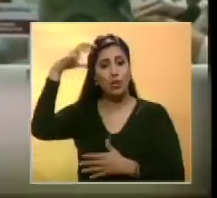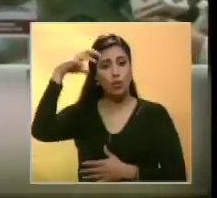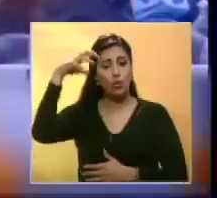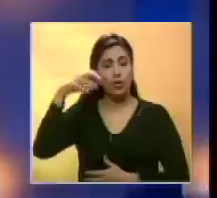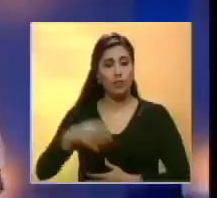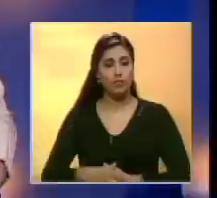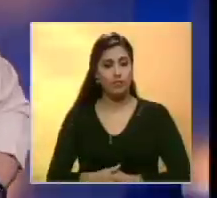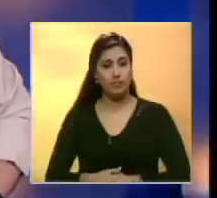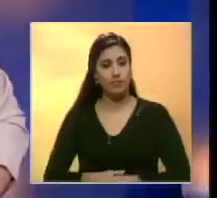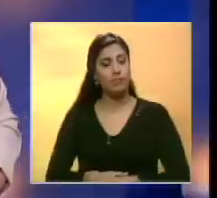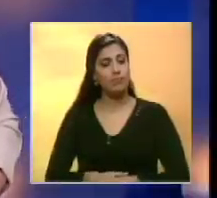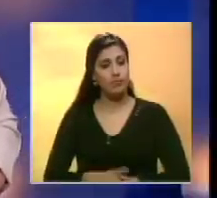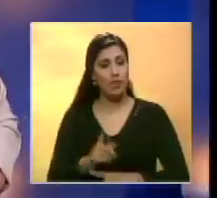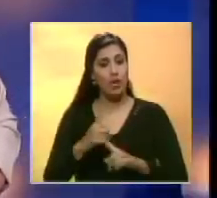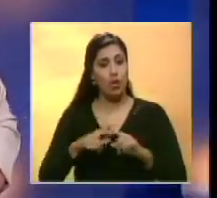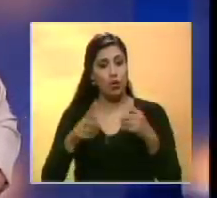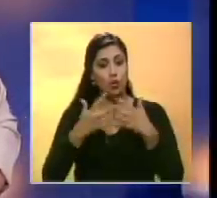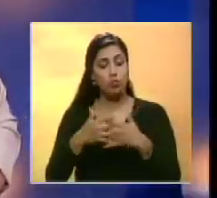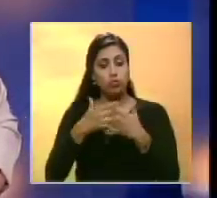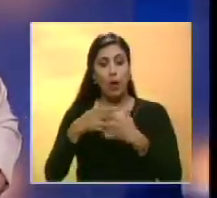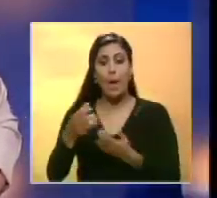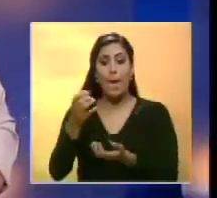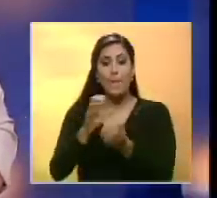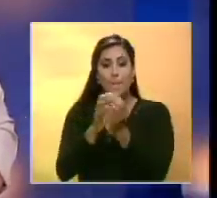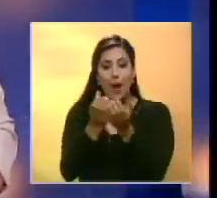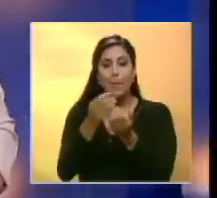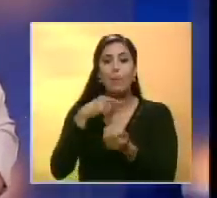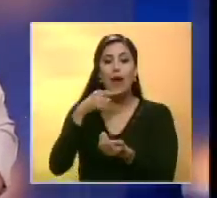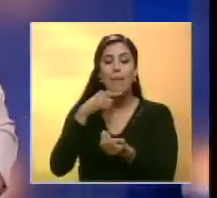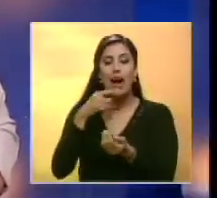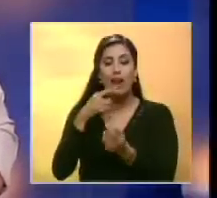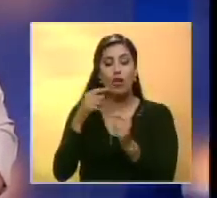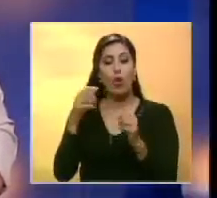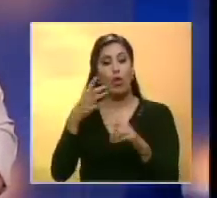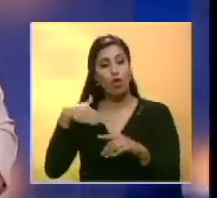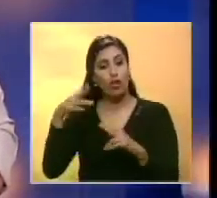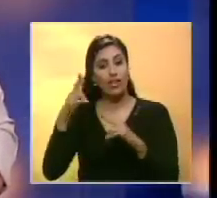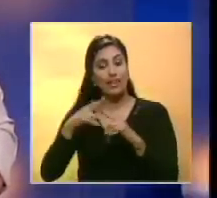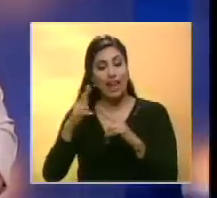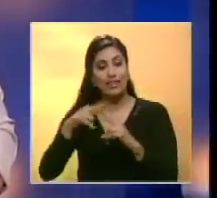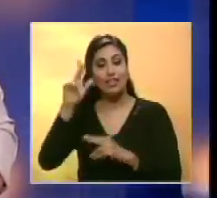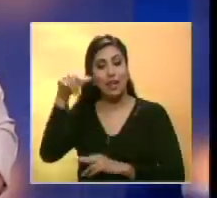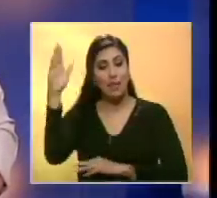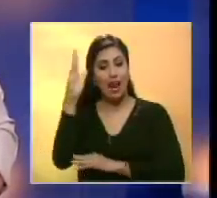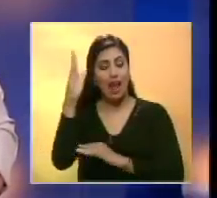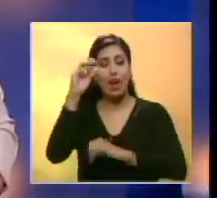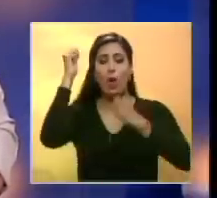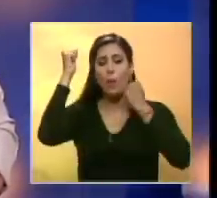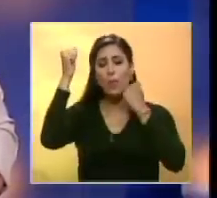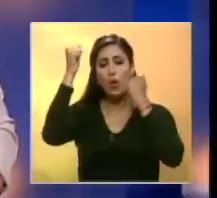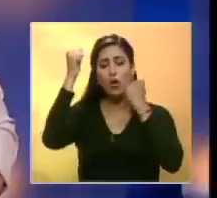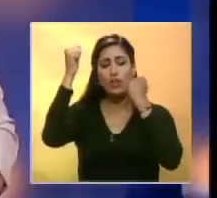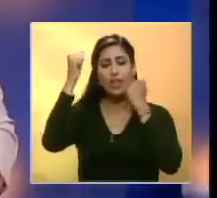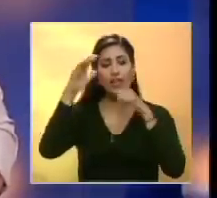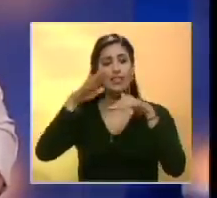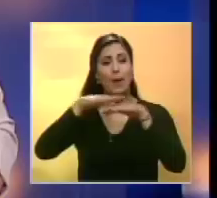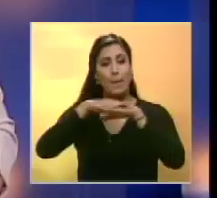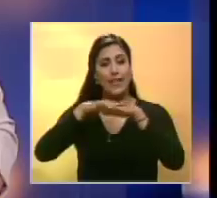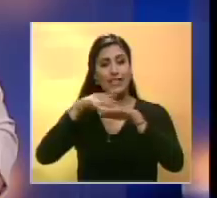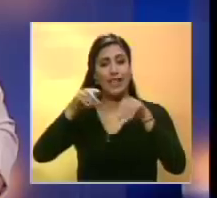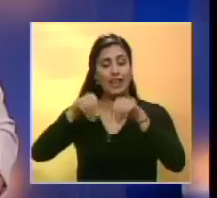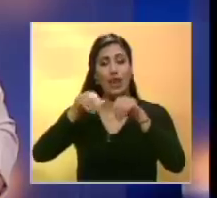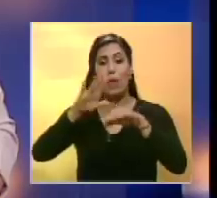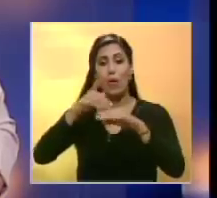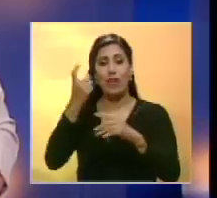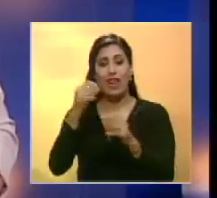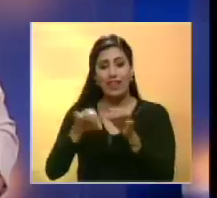lluvias. Productores de papa de los estados andinos y Lara protestaron frente al Ministerio de Agricultura y Tierras para denunciar la